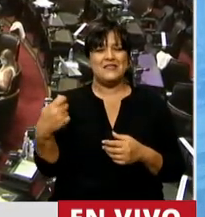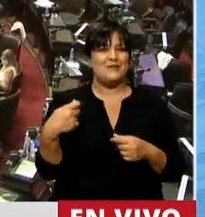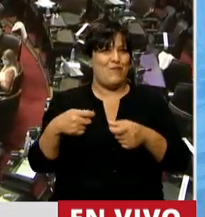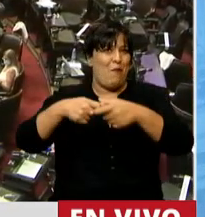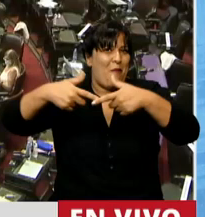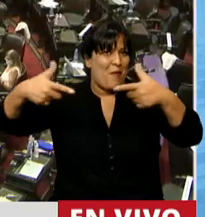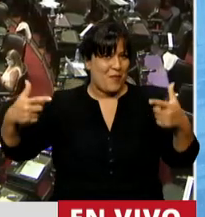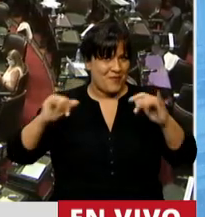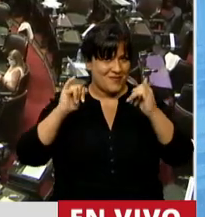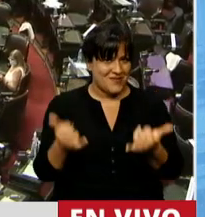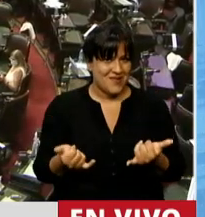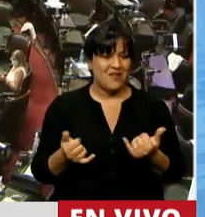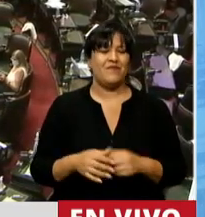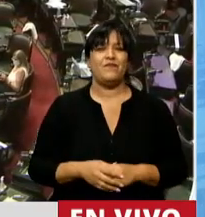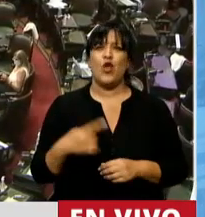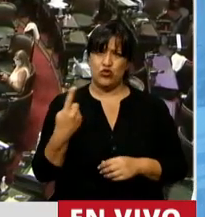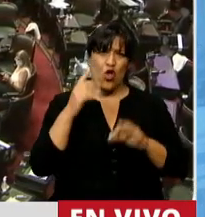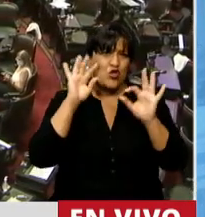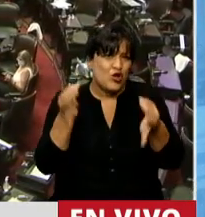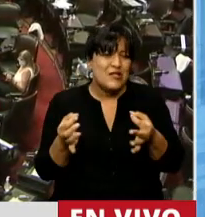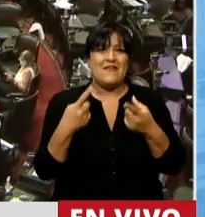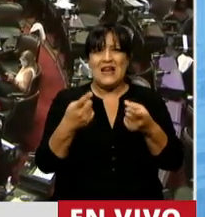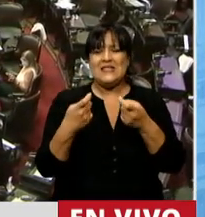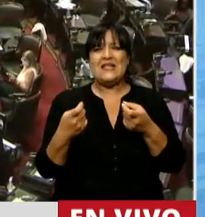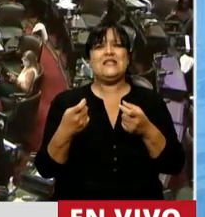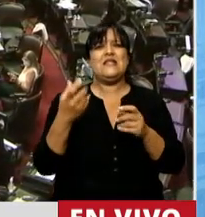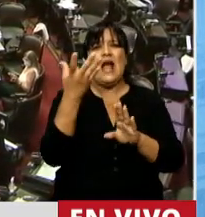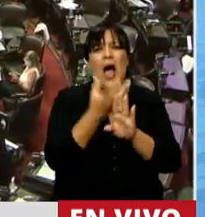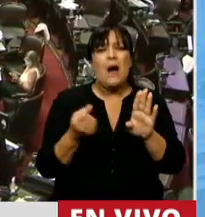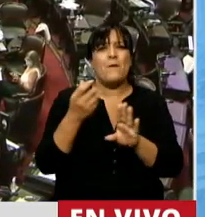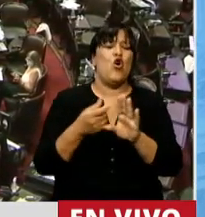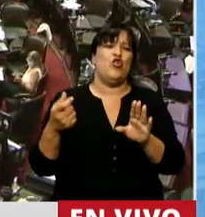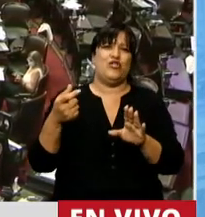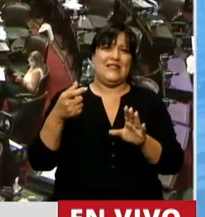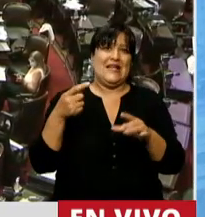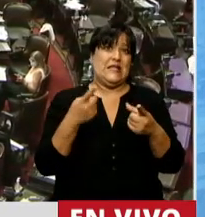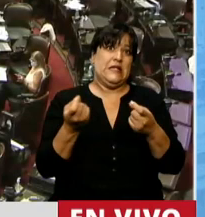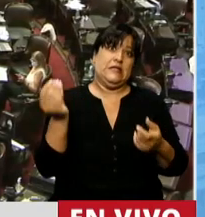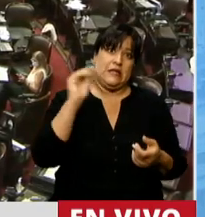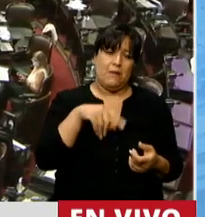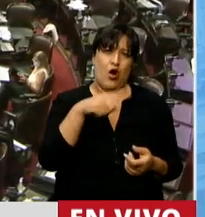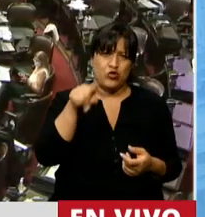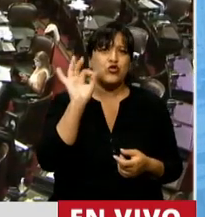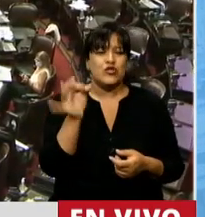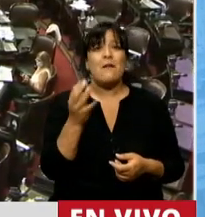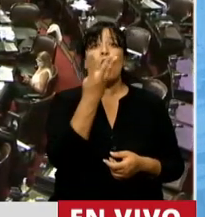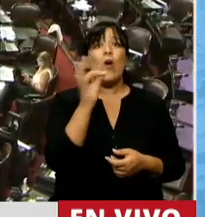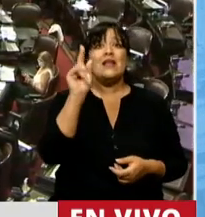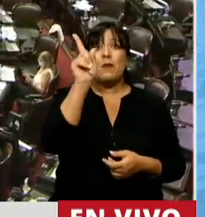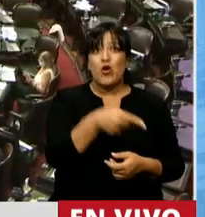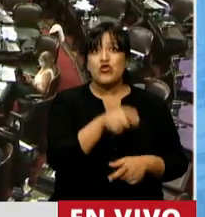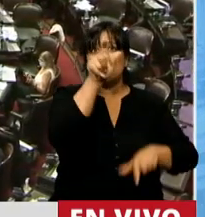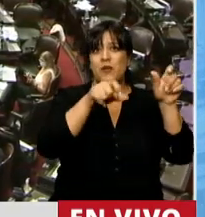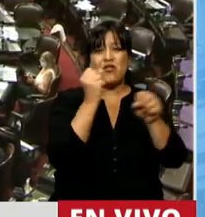seguridad social? Todos sabemos que se necesitan más aportantes al sistema. Sabemos que tenemos 40% de trabajadores informales.